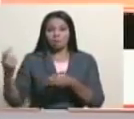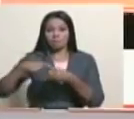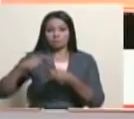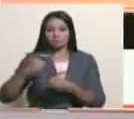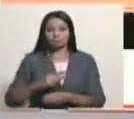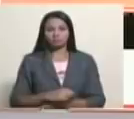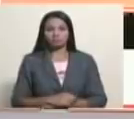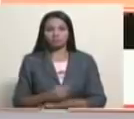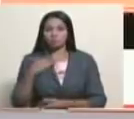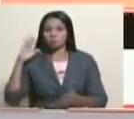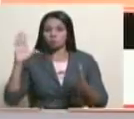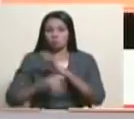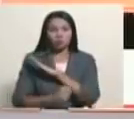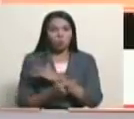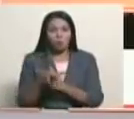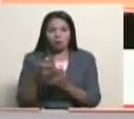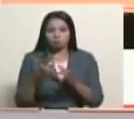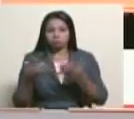Nos las robaron.